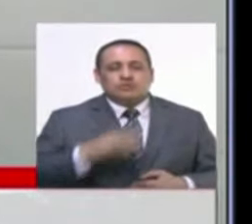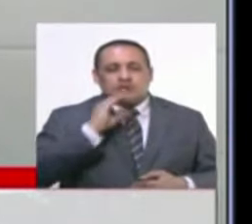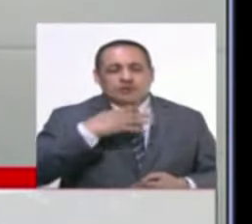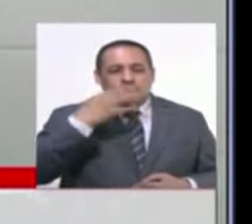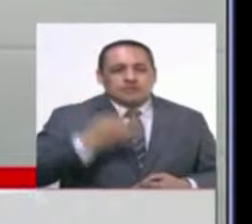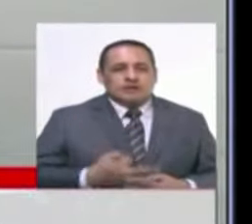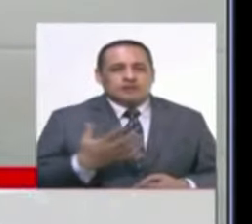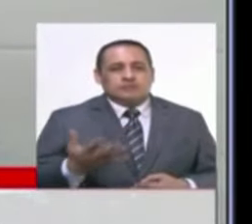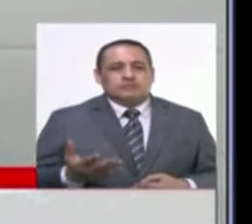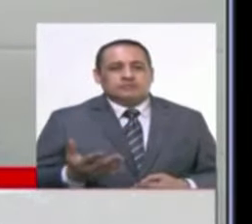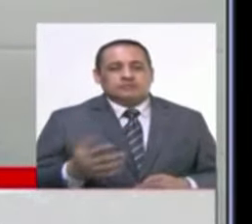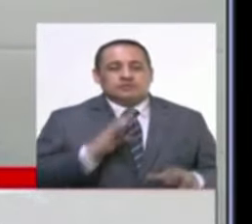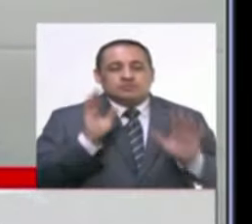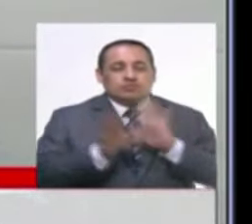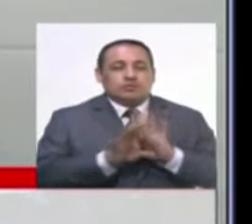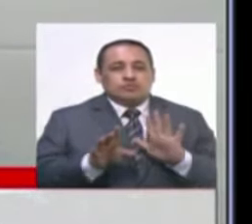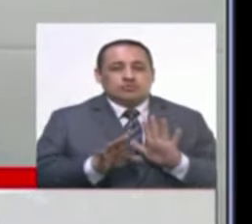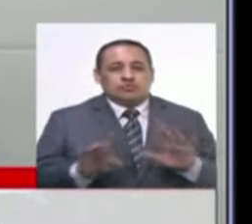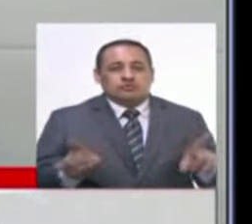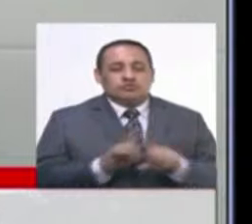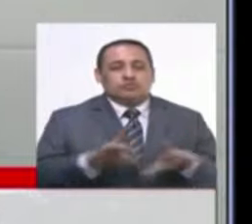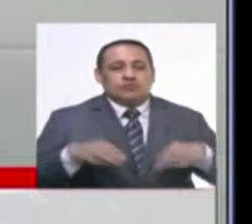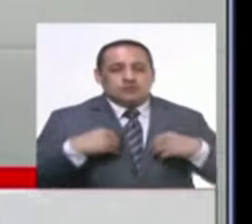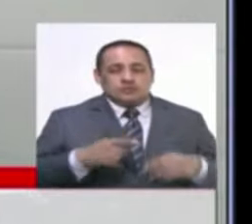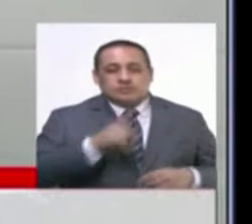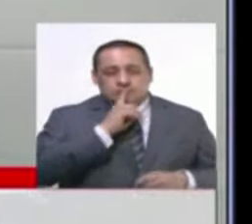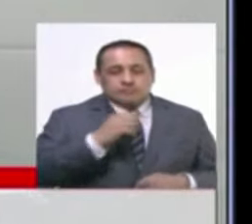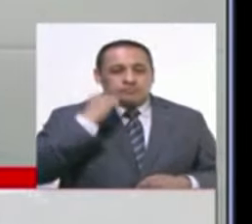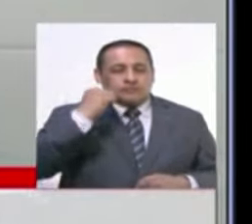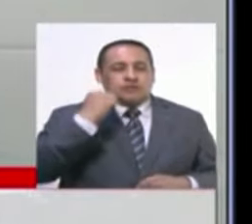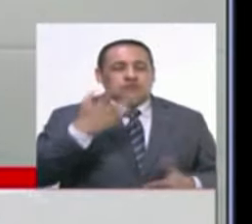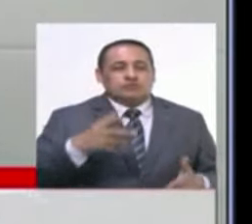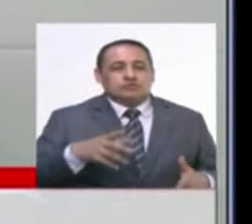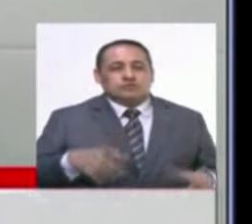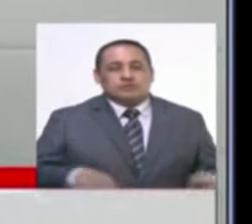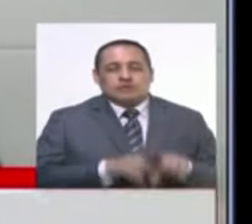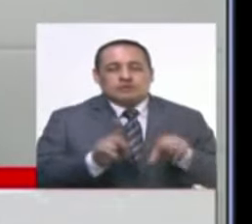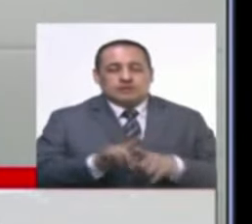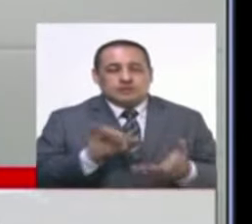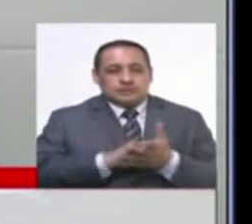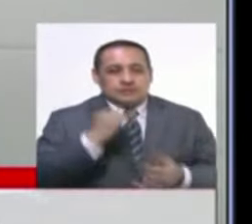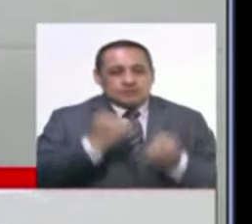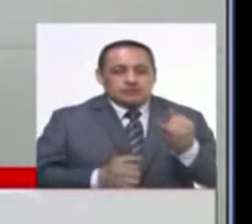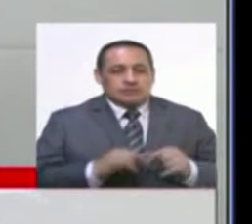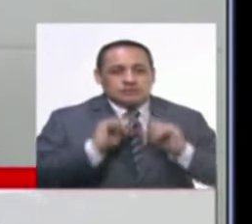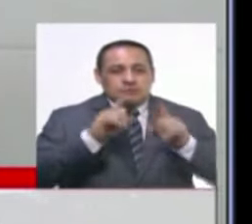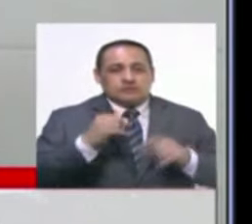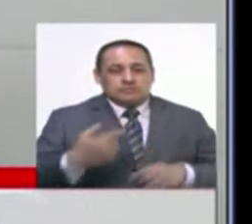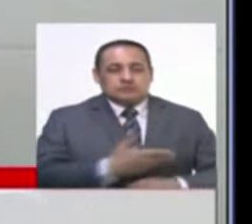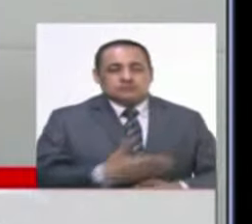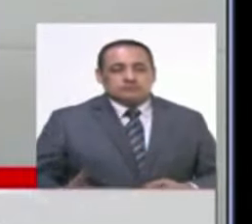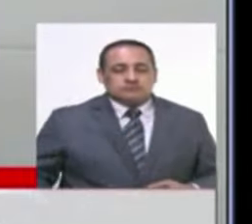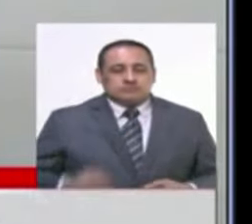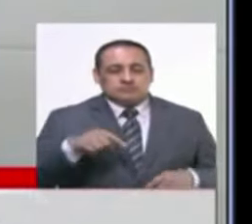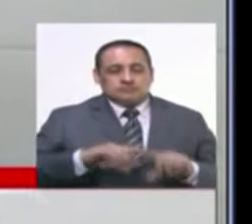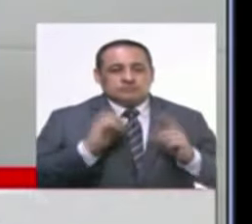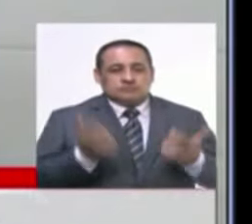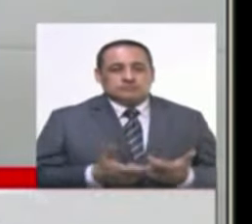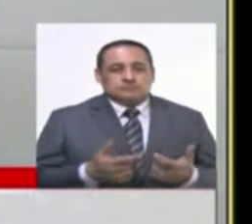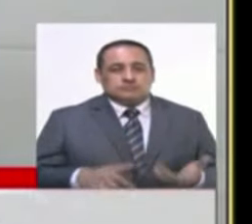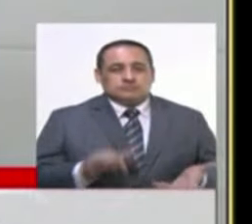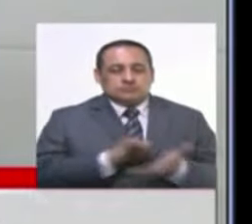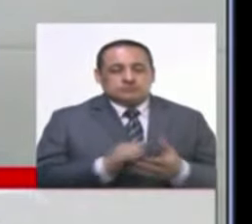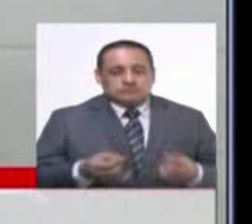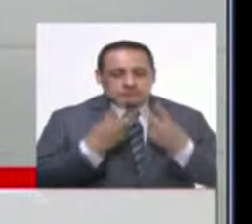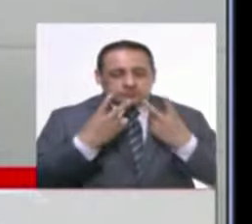es la verdad. Y si yo me he acogido al derecho de silencio, terminado la última pregunta del presidente de esta comisión,